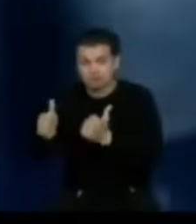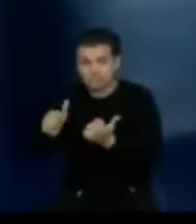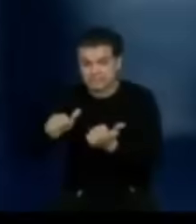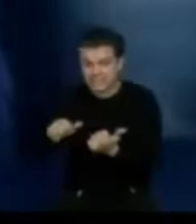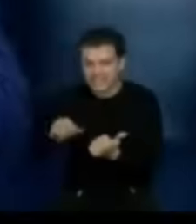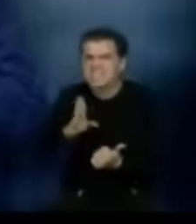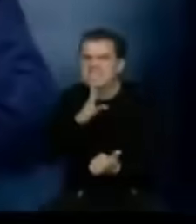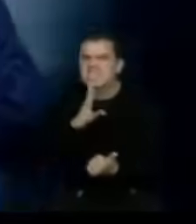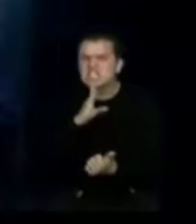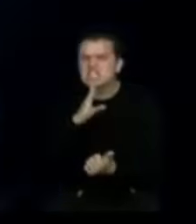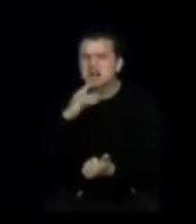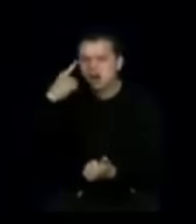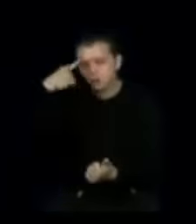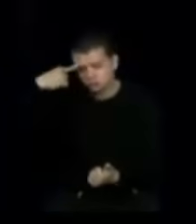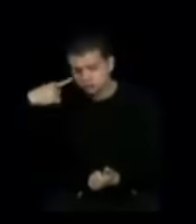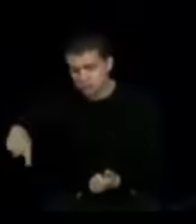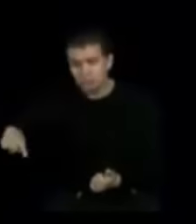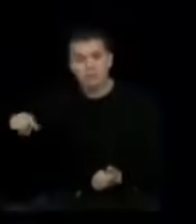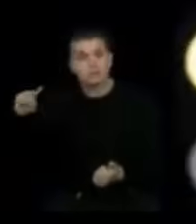que se arrepienten.